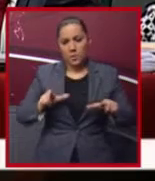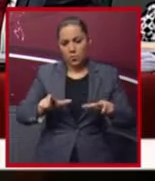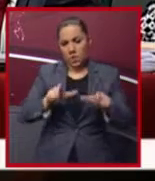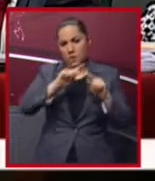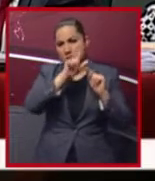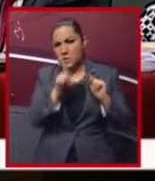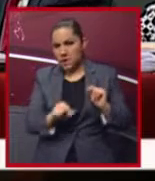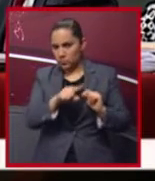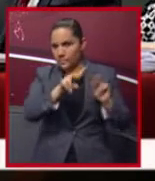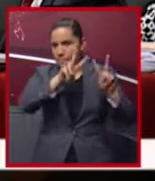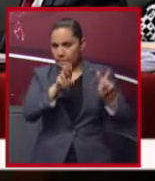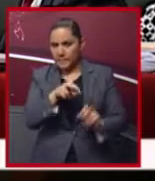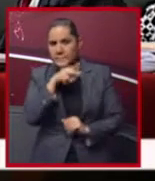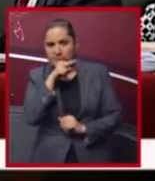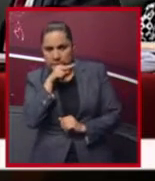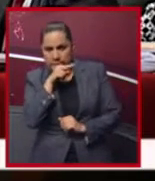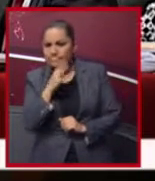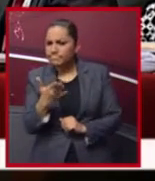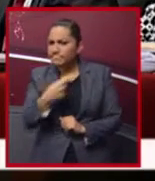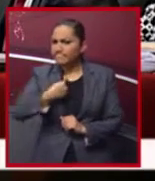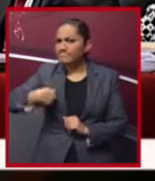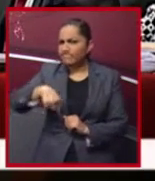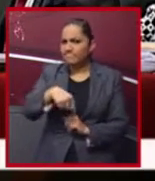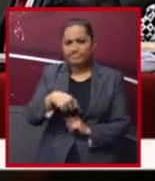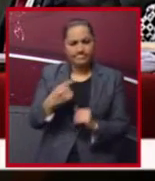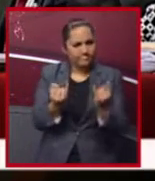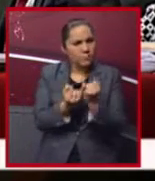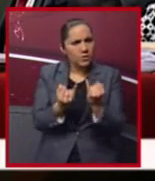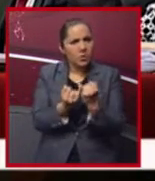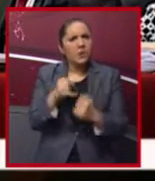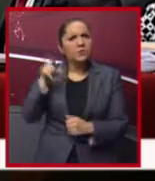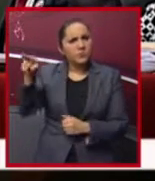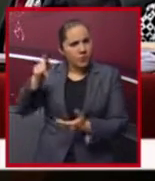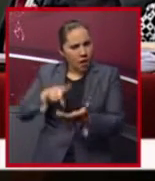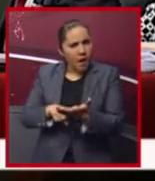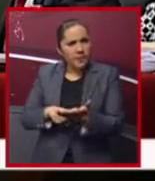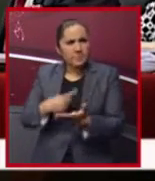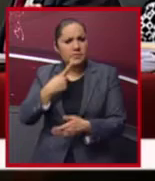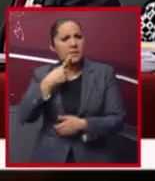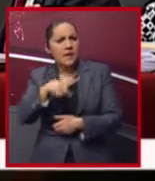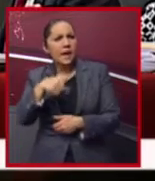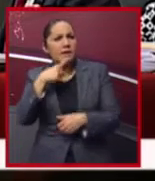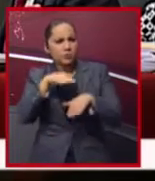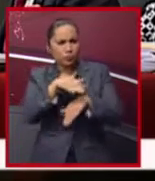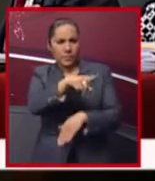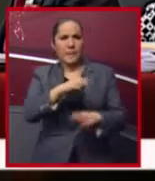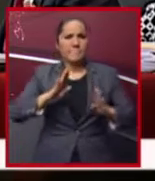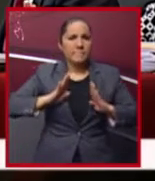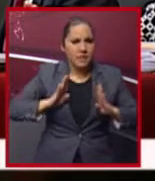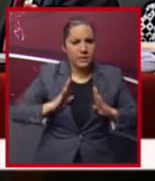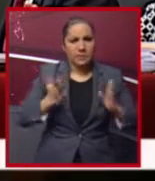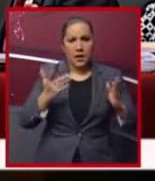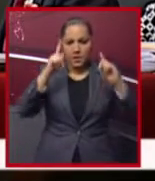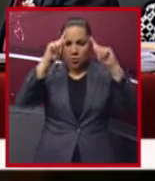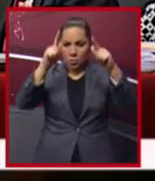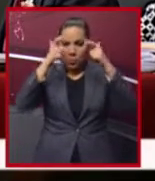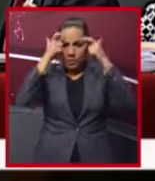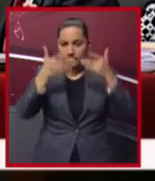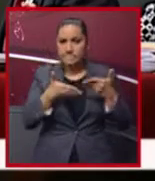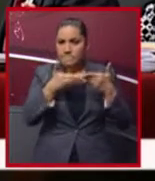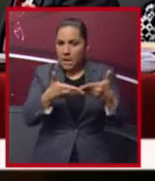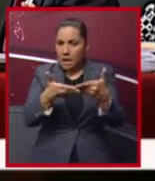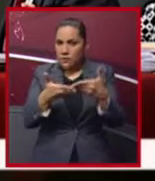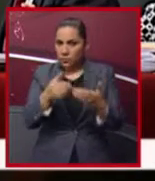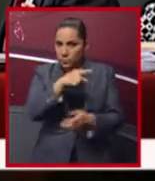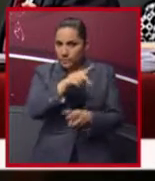especialmente derivado de las quejas presentadas por la actuación de militares y marinos. Consideramos que ahora que ha